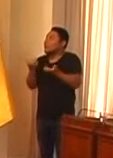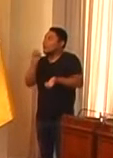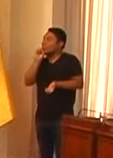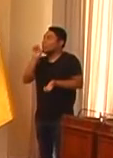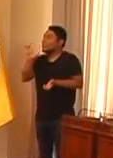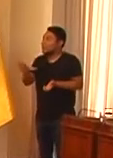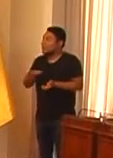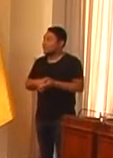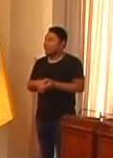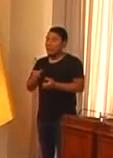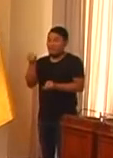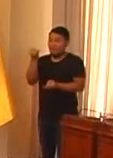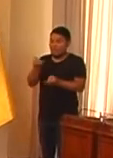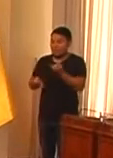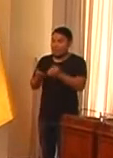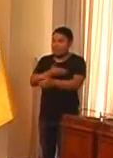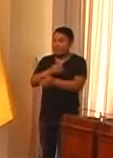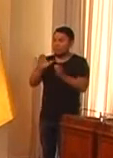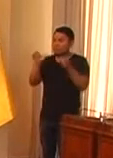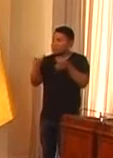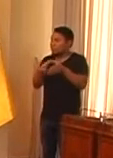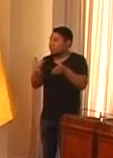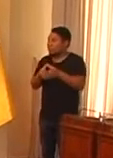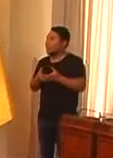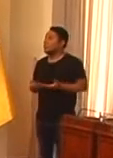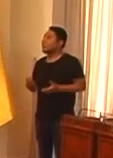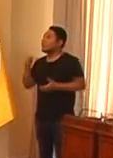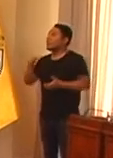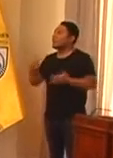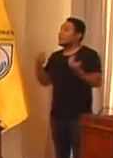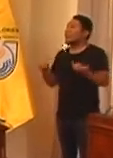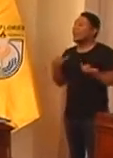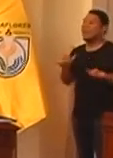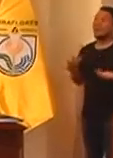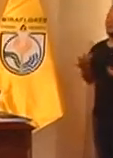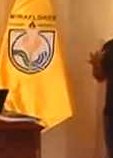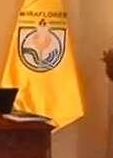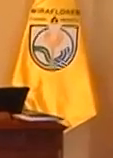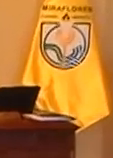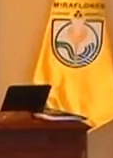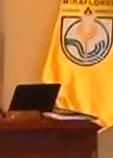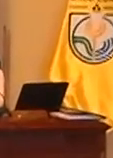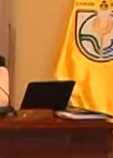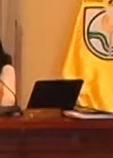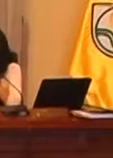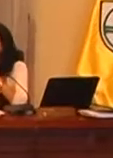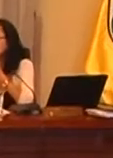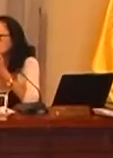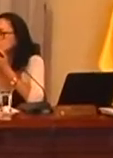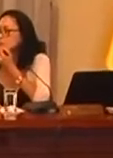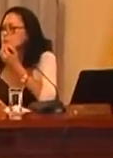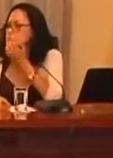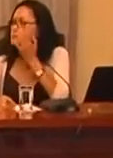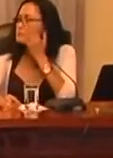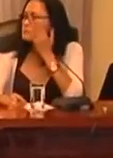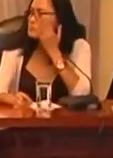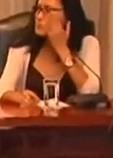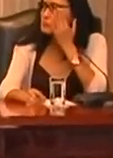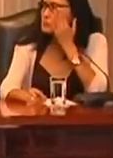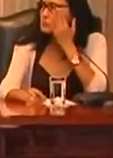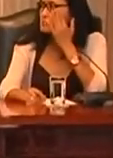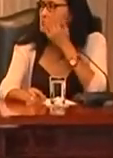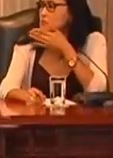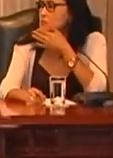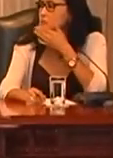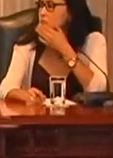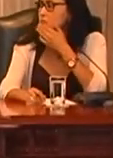la sesión dentro del contexto en el que nos estamos moviendo, pidiéndole a todos los regidores y regidoras de este Consejo